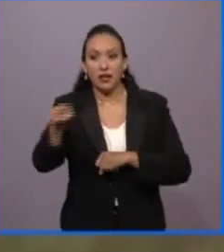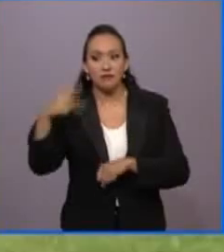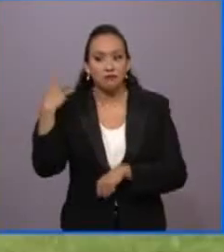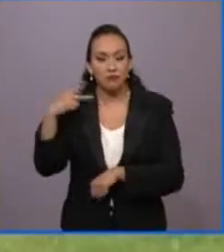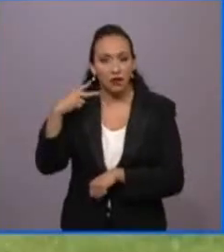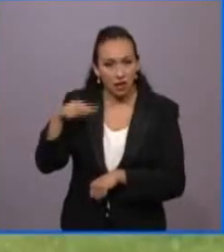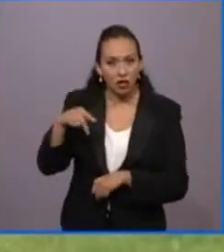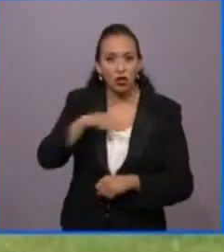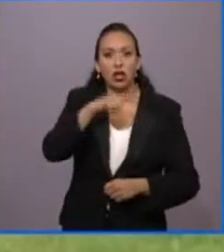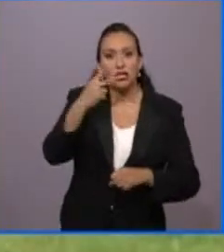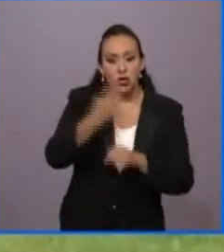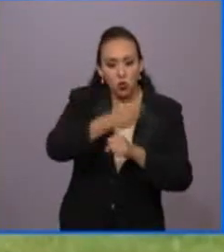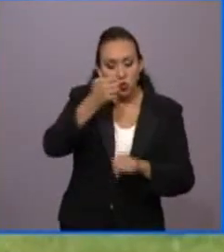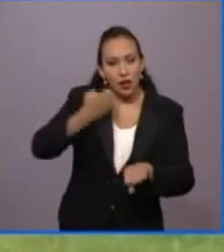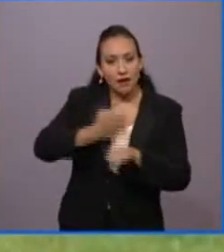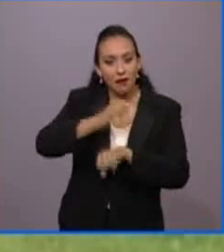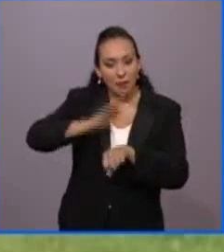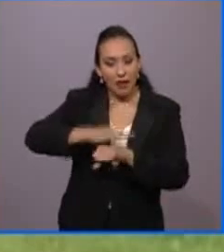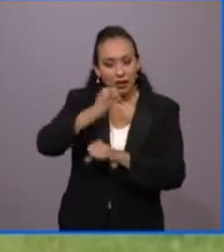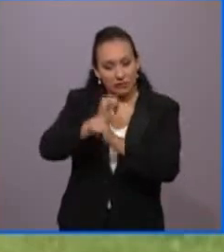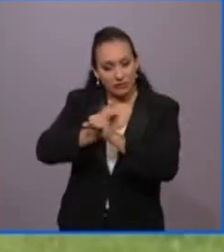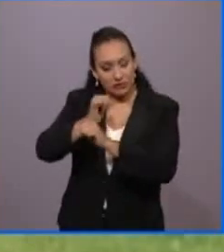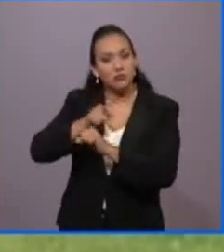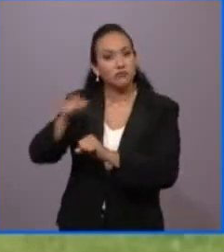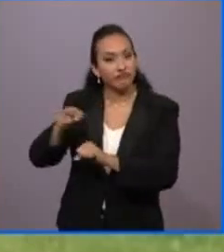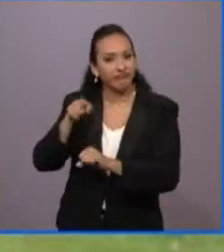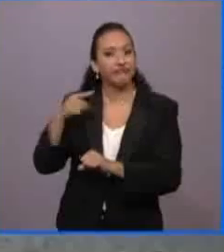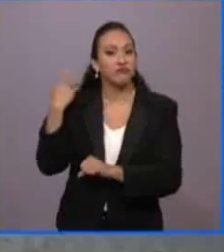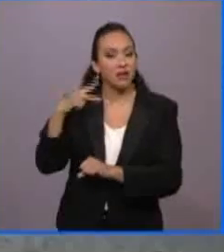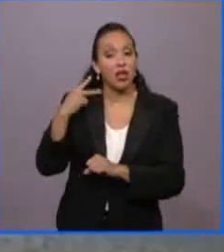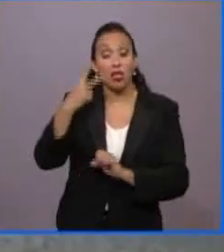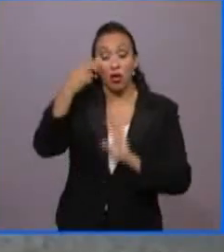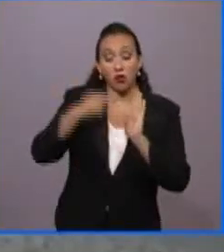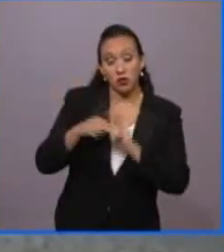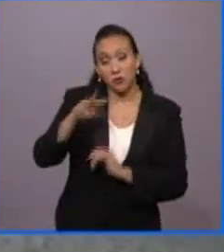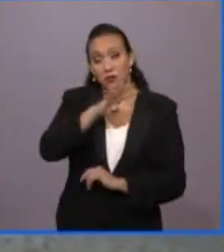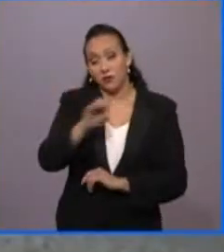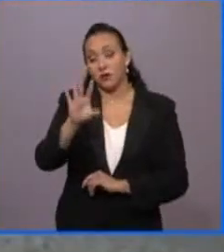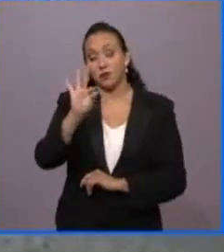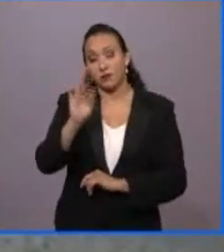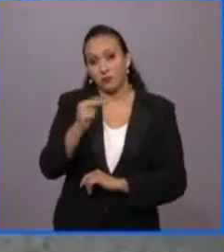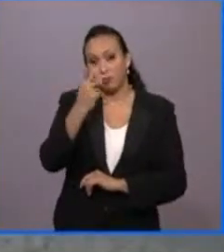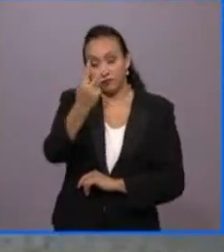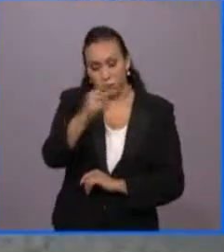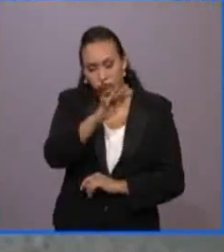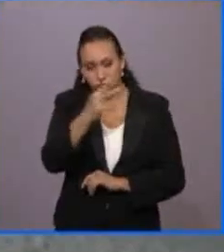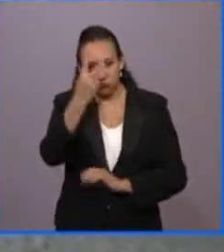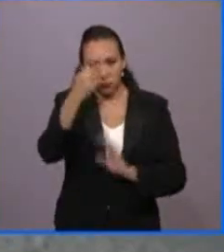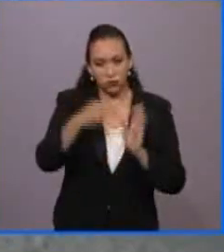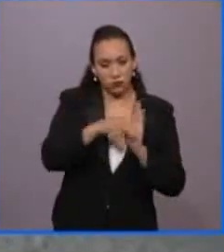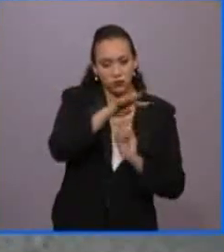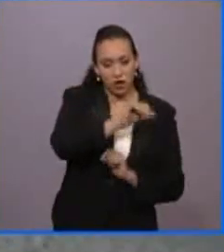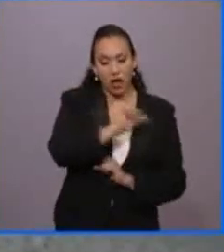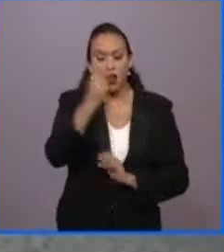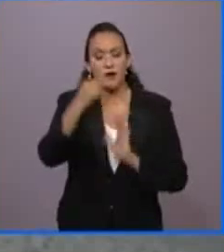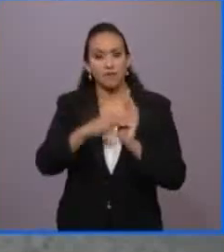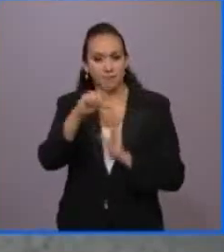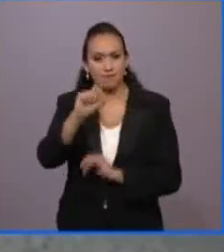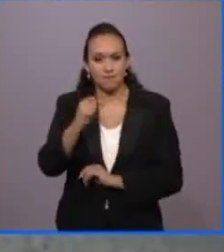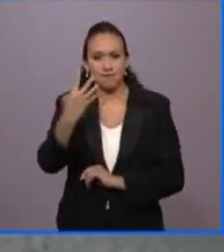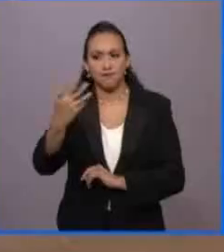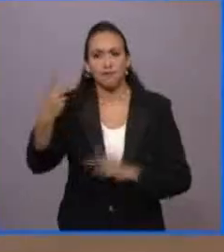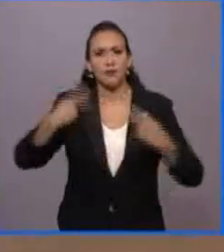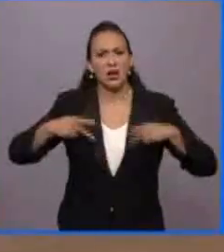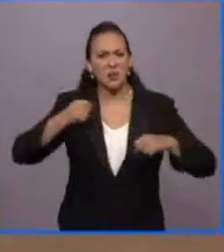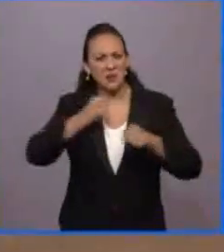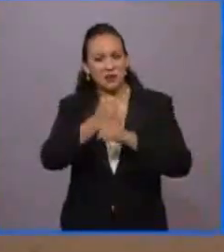entidad del país con más investigaciones por casos de tortura, con 2.441 entre 2019 y 2024,